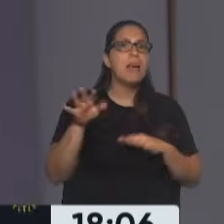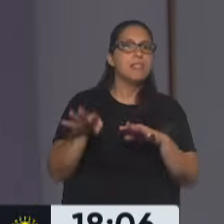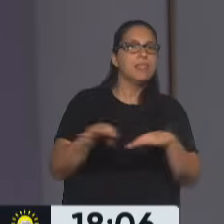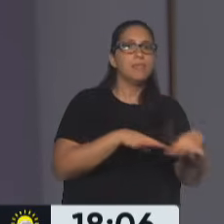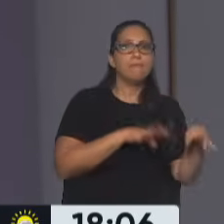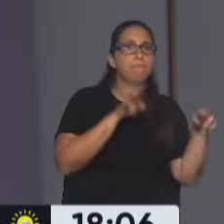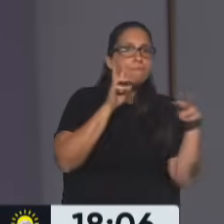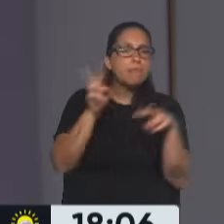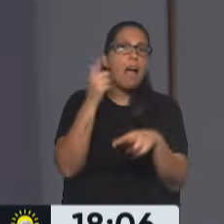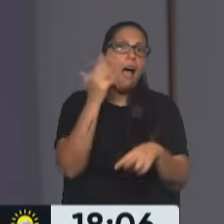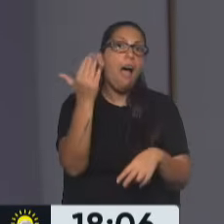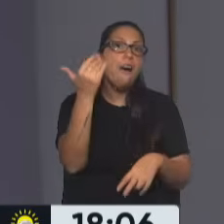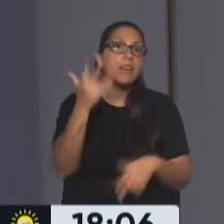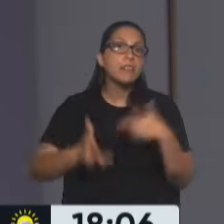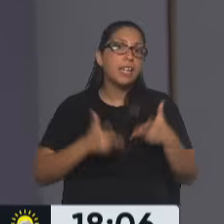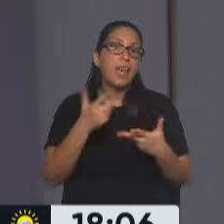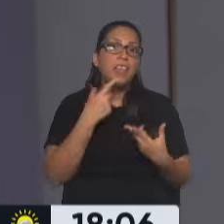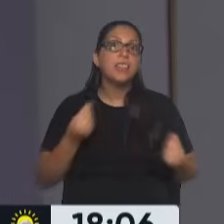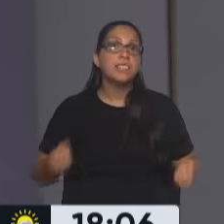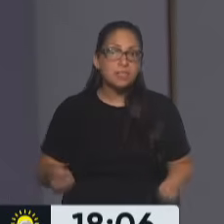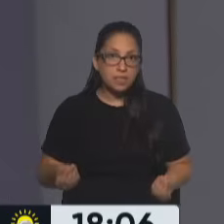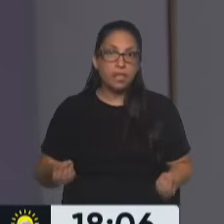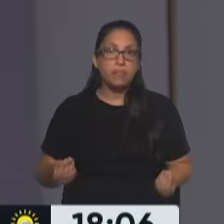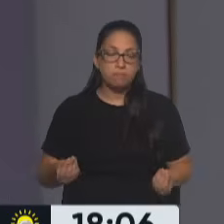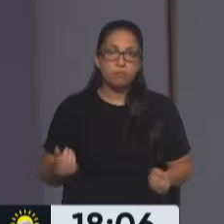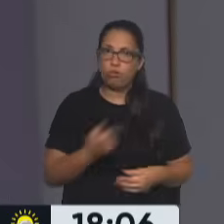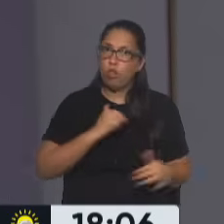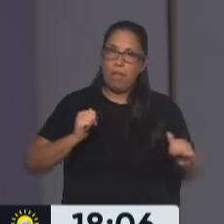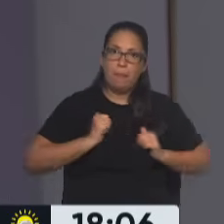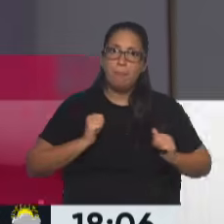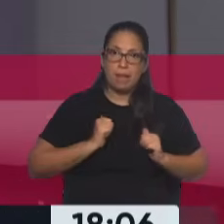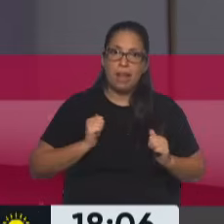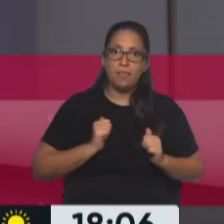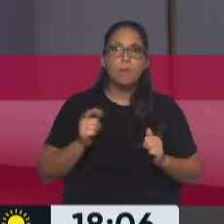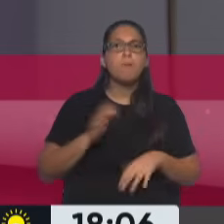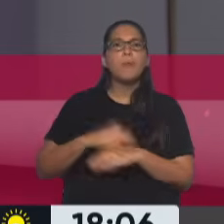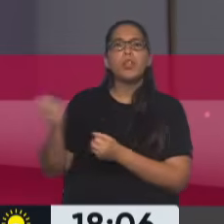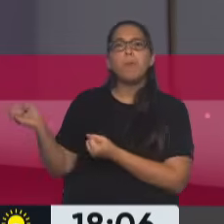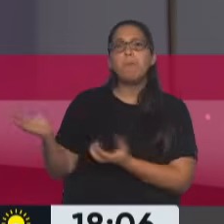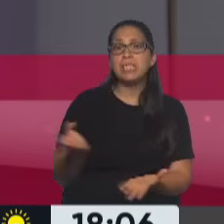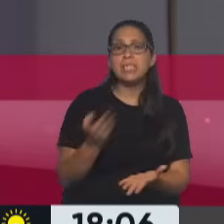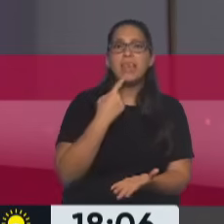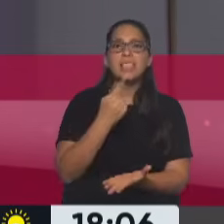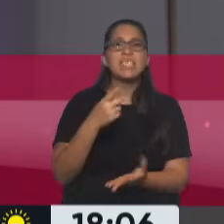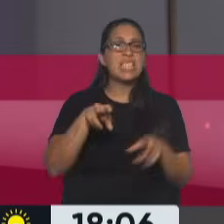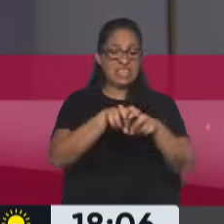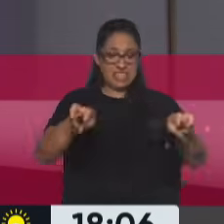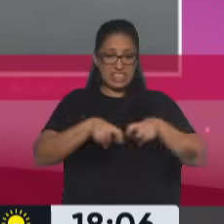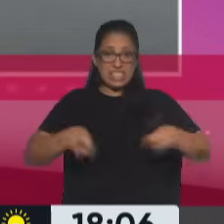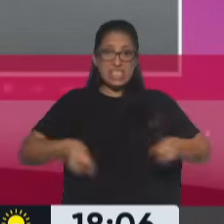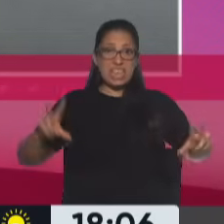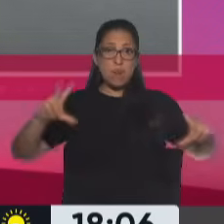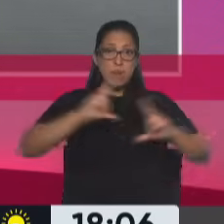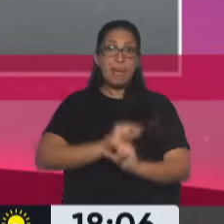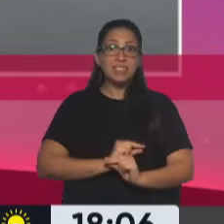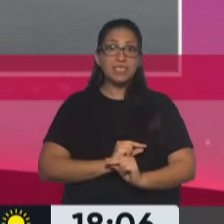su discusión, su debate, el momento en que él hablará, porque de hecho cuando lo presentaron dijeron no hay más sillas, no hay más lugar, ¿no? Digo,